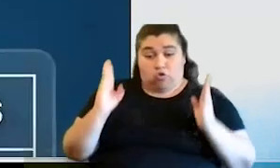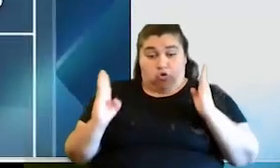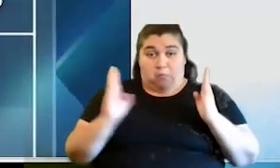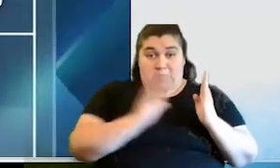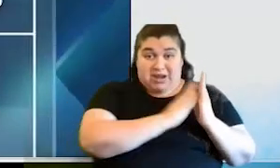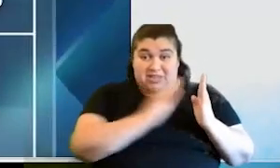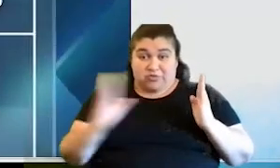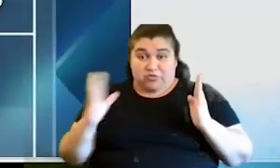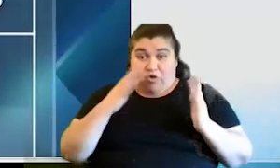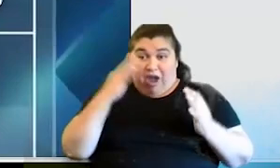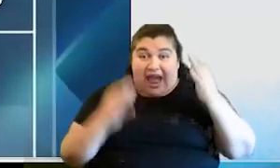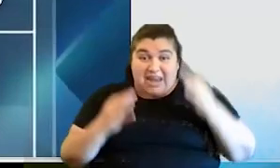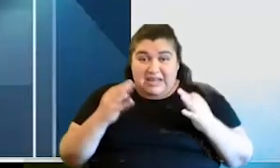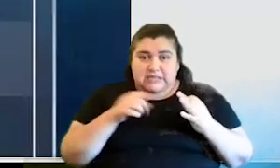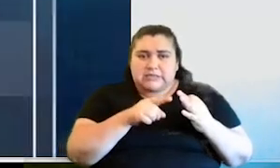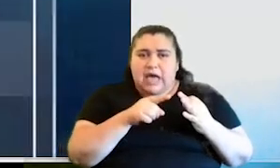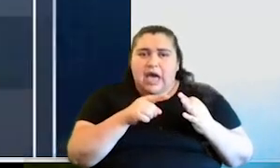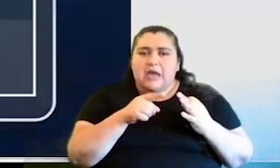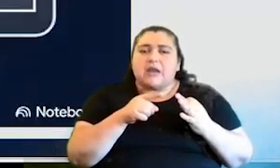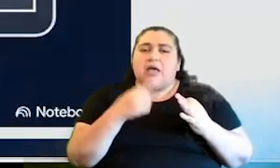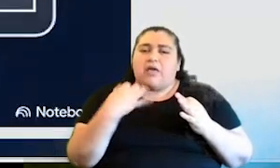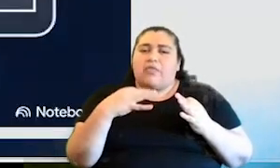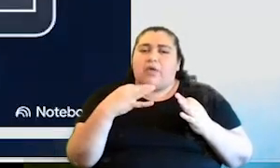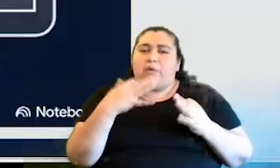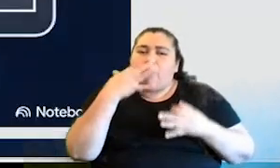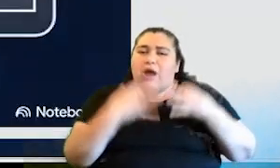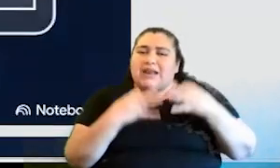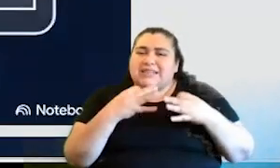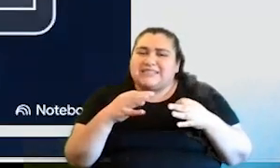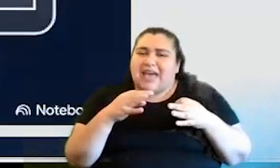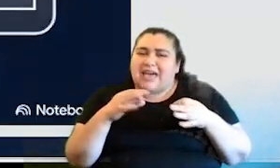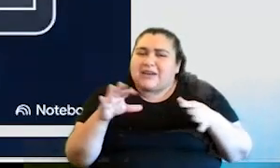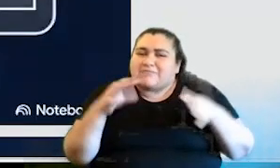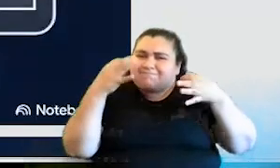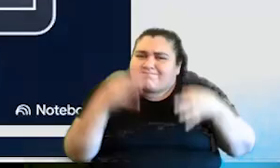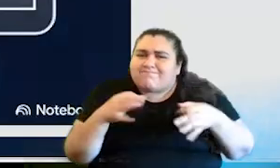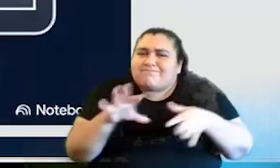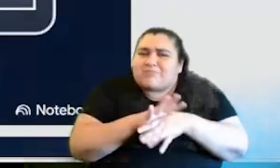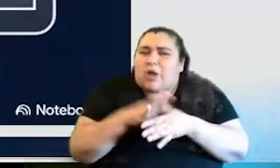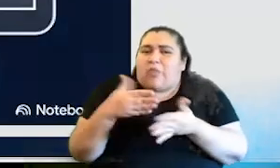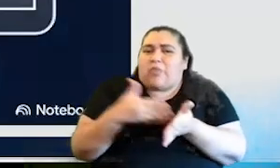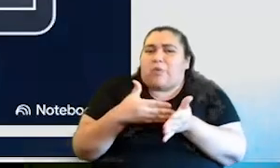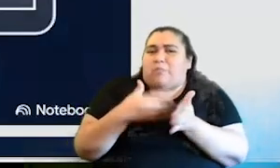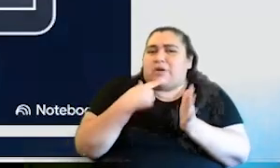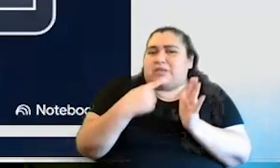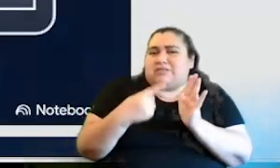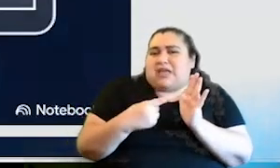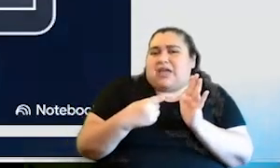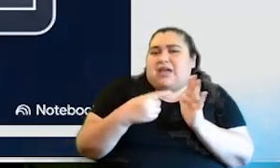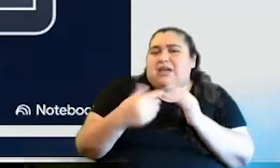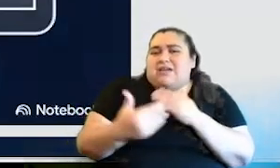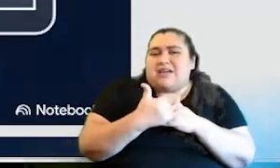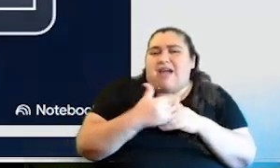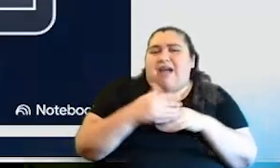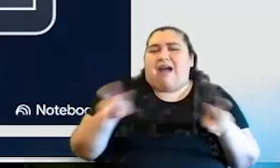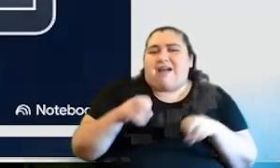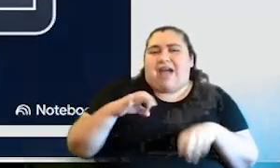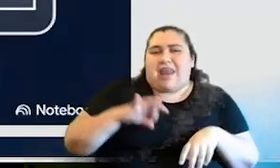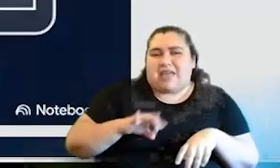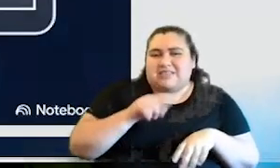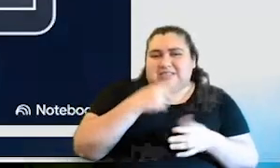ver si la liquidación personal le da igual que la que le da el organismo a través de la liquidación final de ganancias, que nos la ponen a